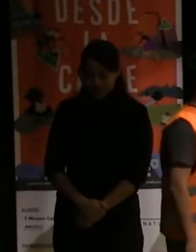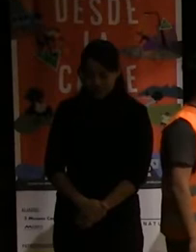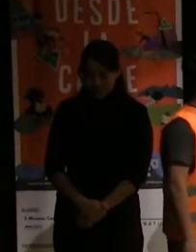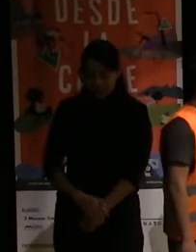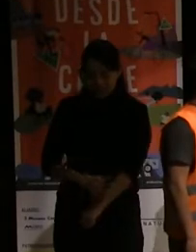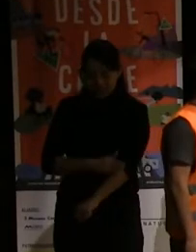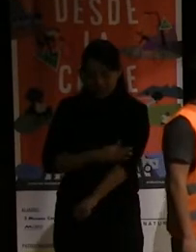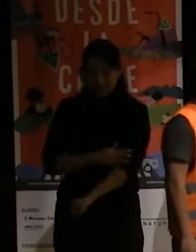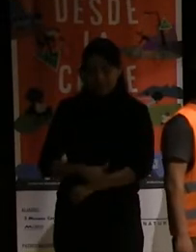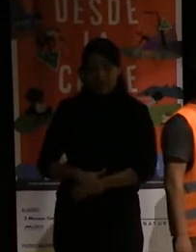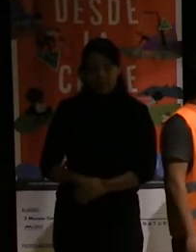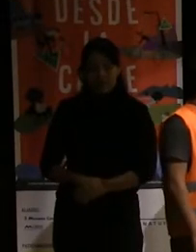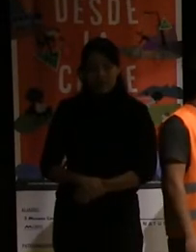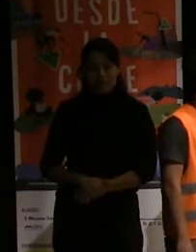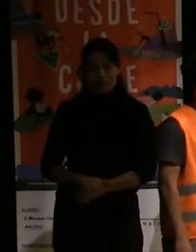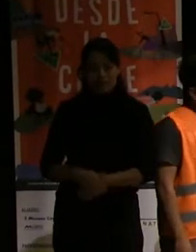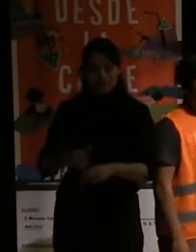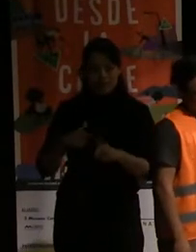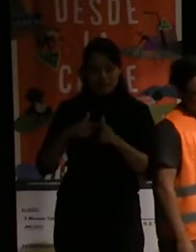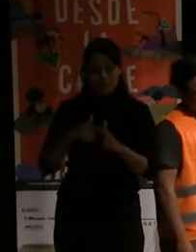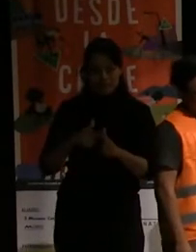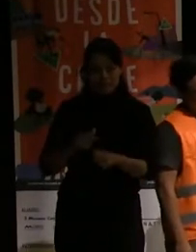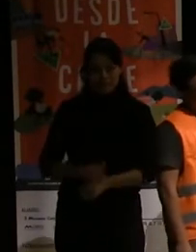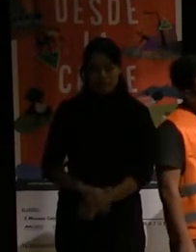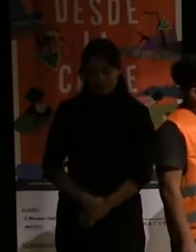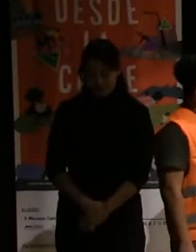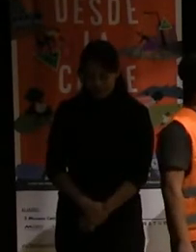adelante a este